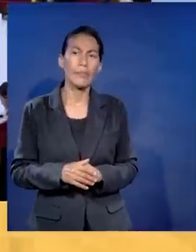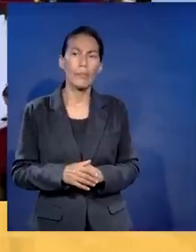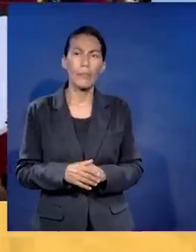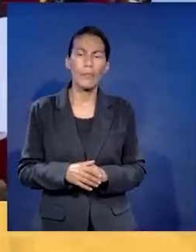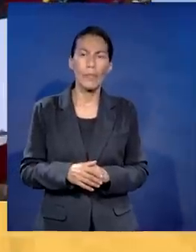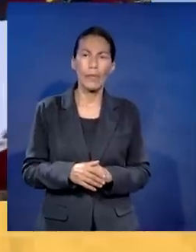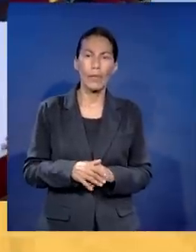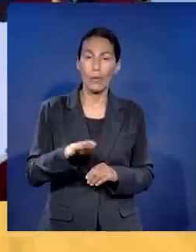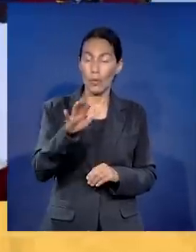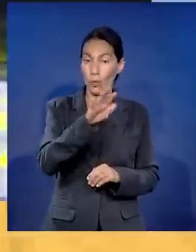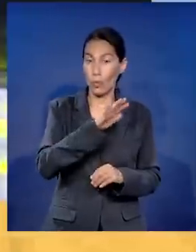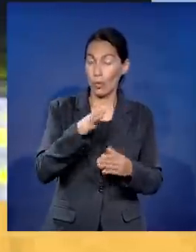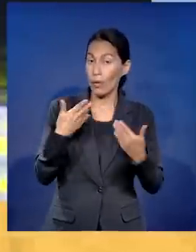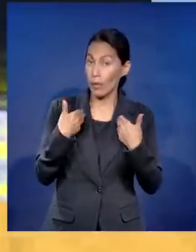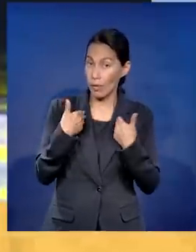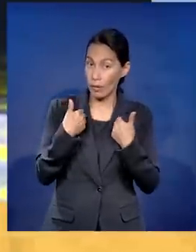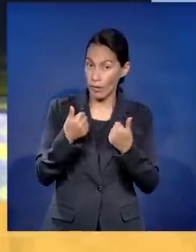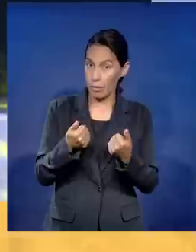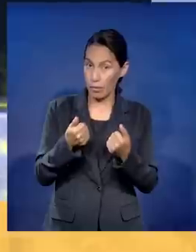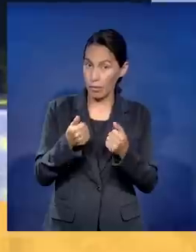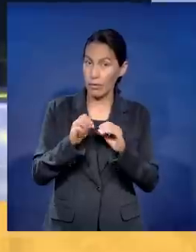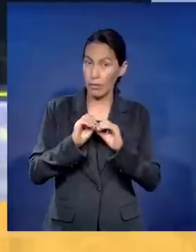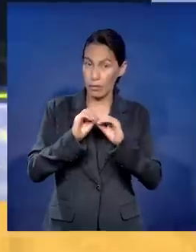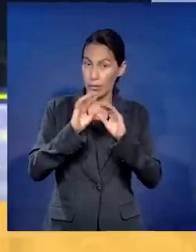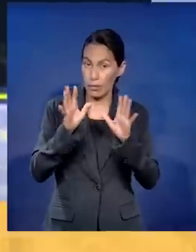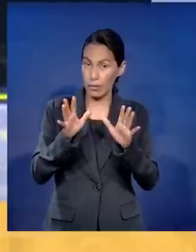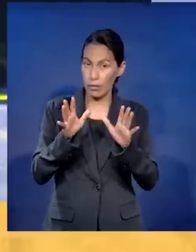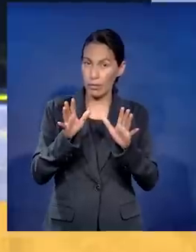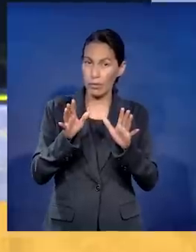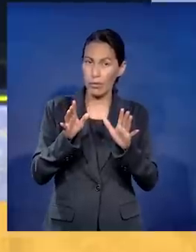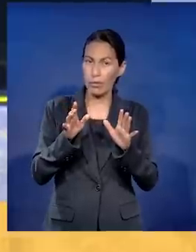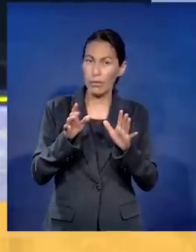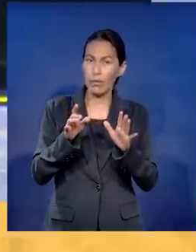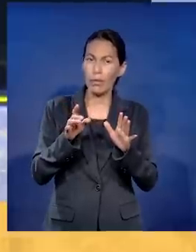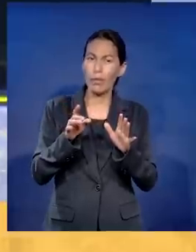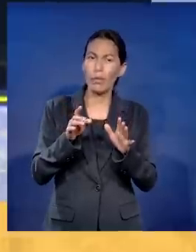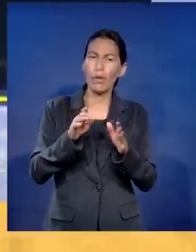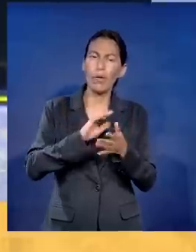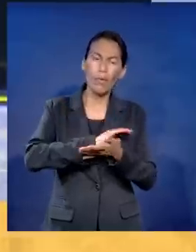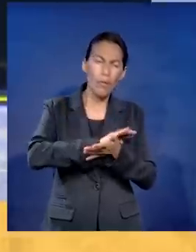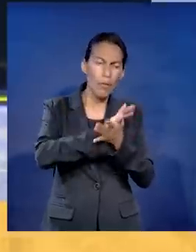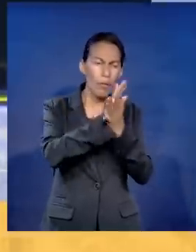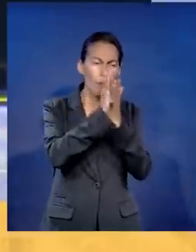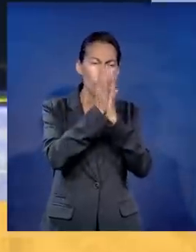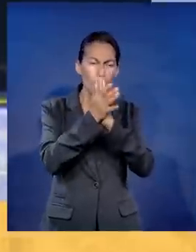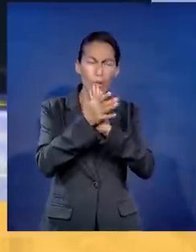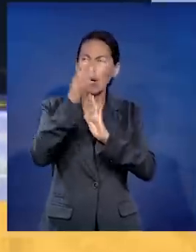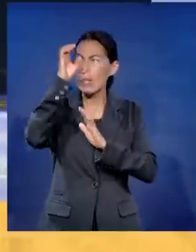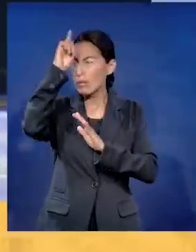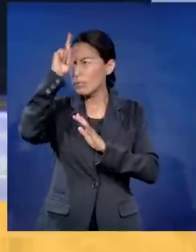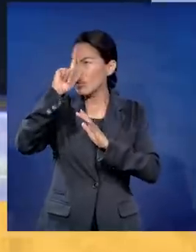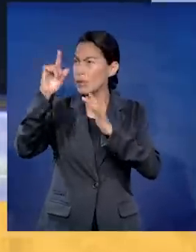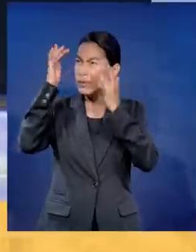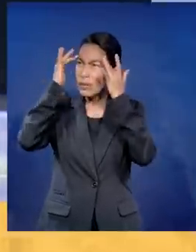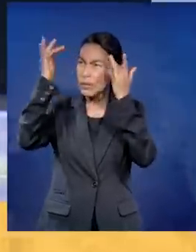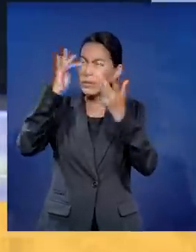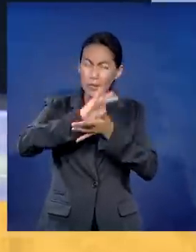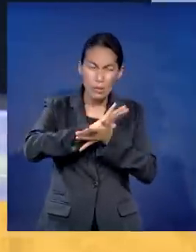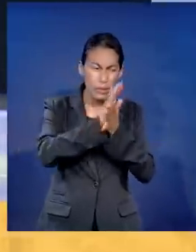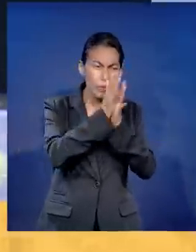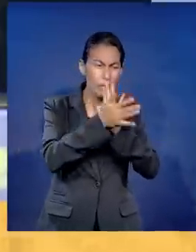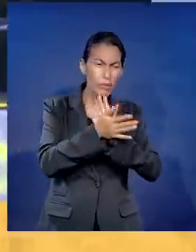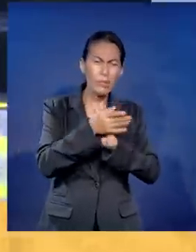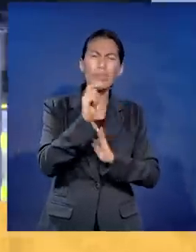didáctica para poder entender mejor de manera más clara Qué significa ser convertido por el espíritu